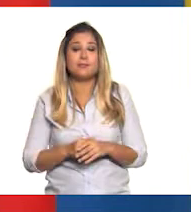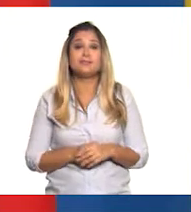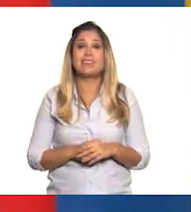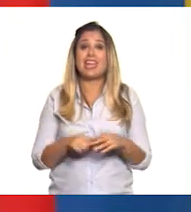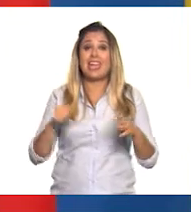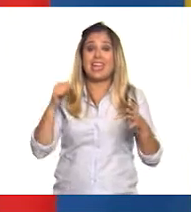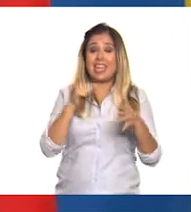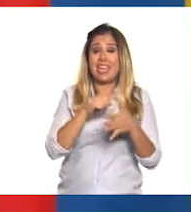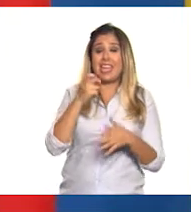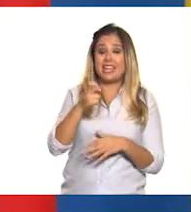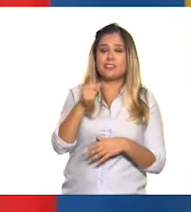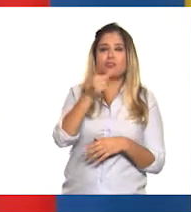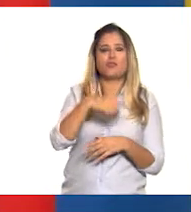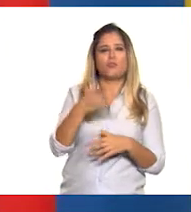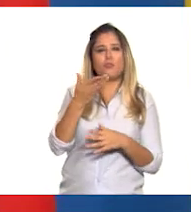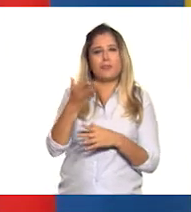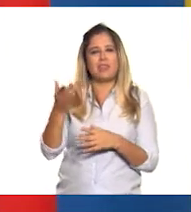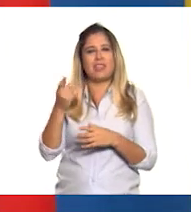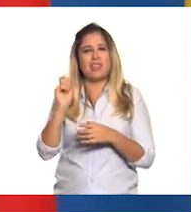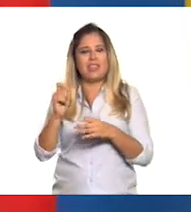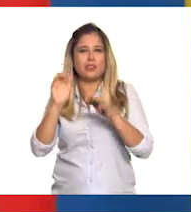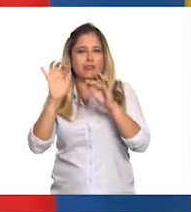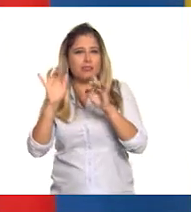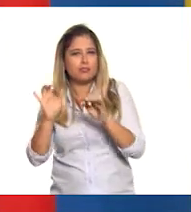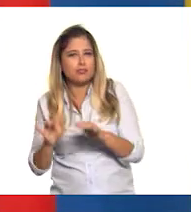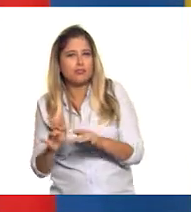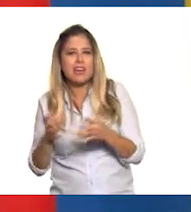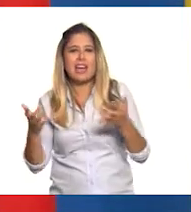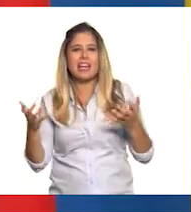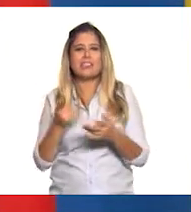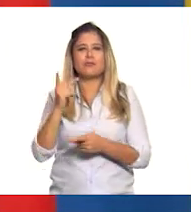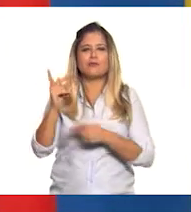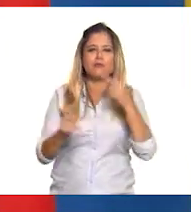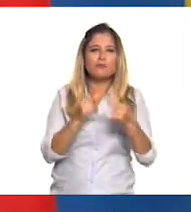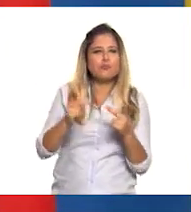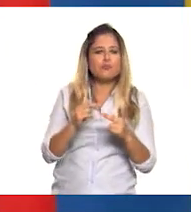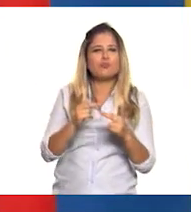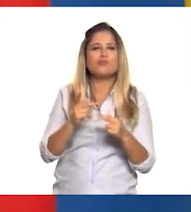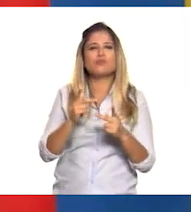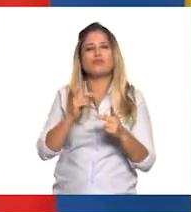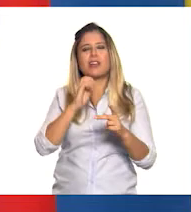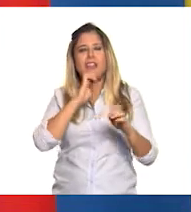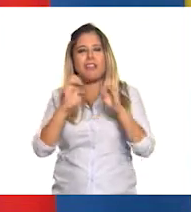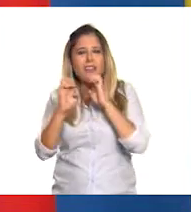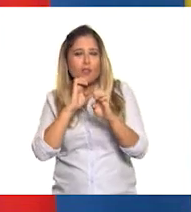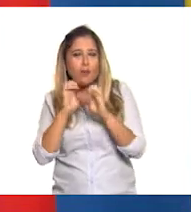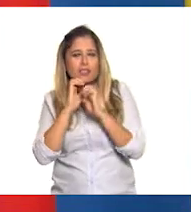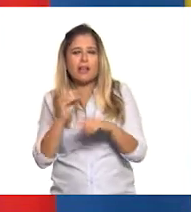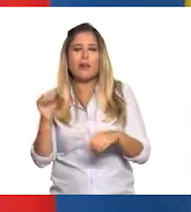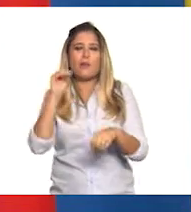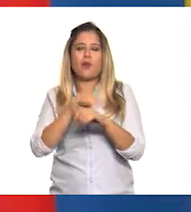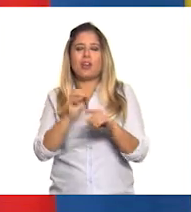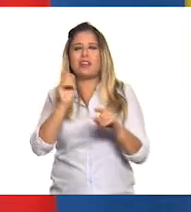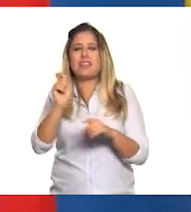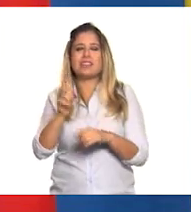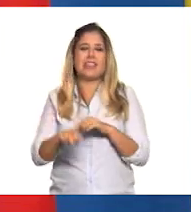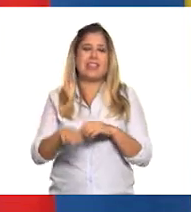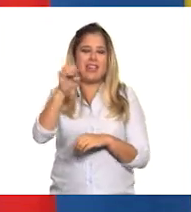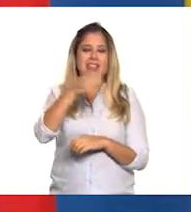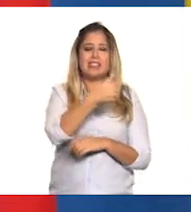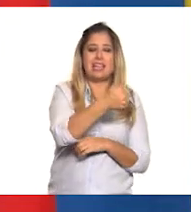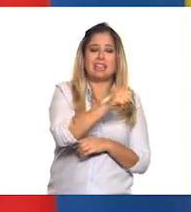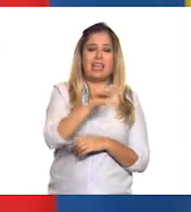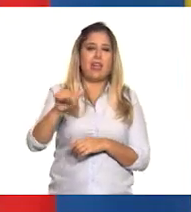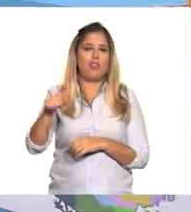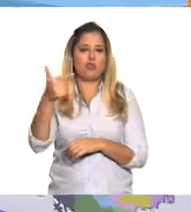nos solicitaríamos datos personales. Haríamos como en el cuestionario de CONAPRED. Solo pondríamos el rango de edad, de 6 a